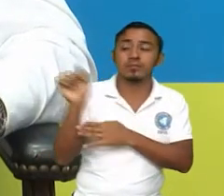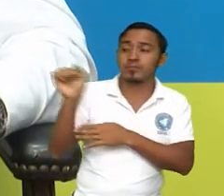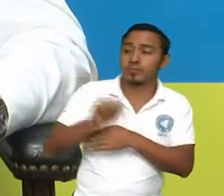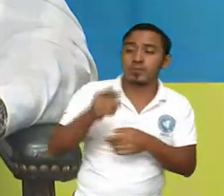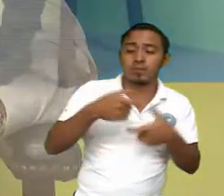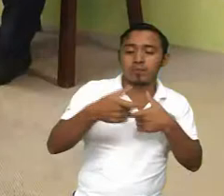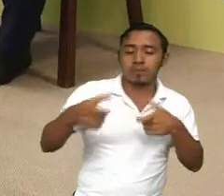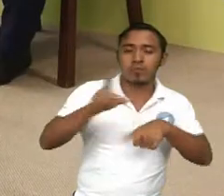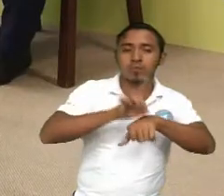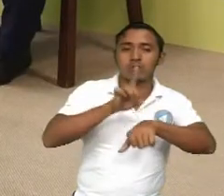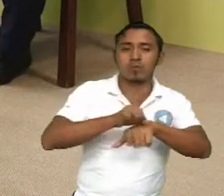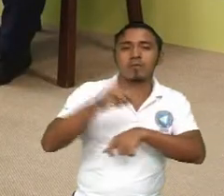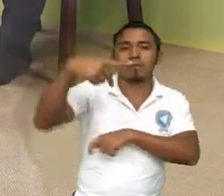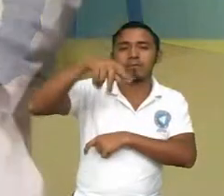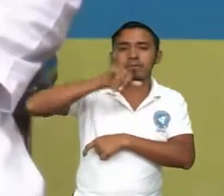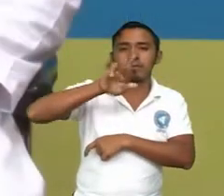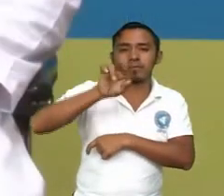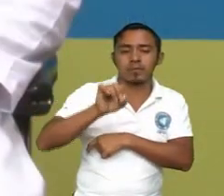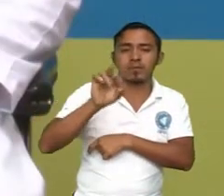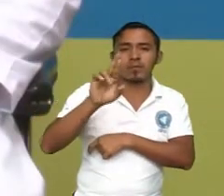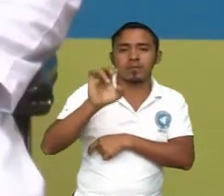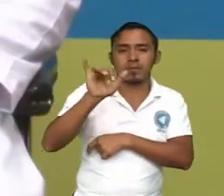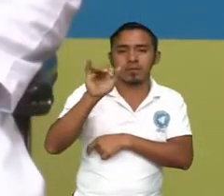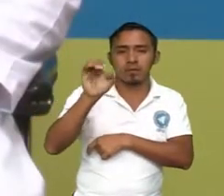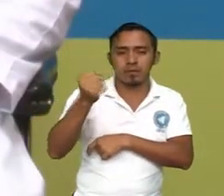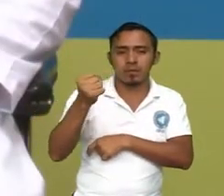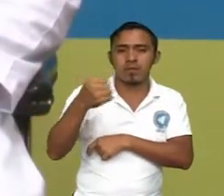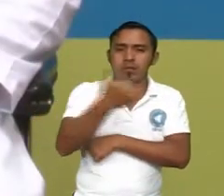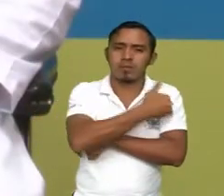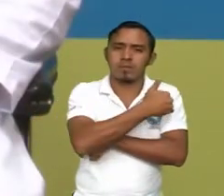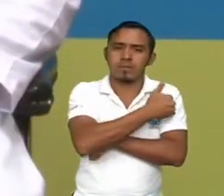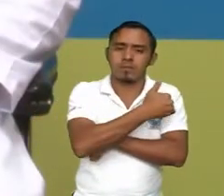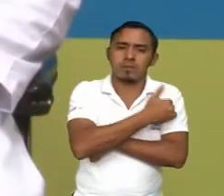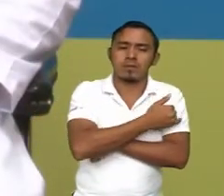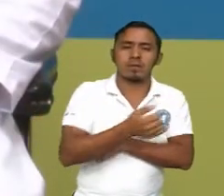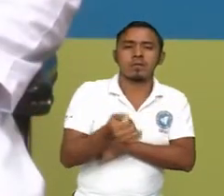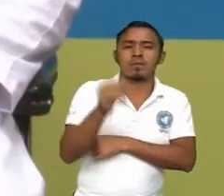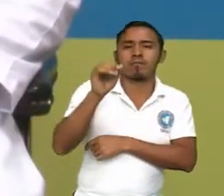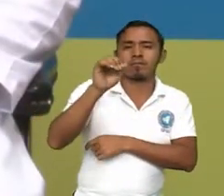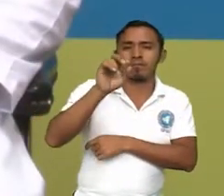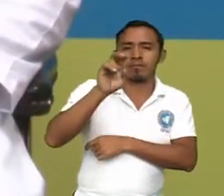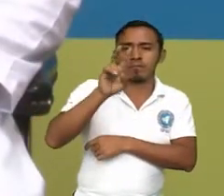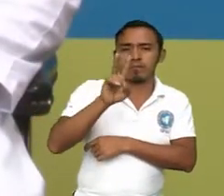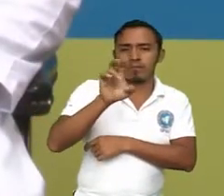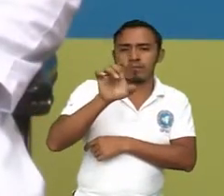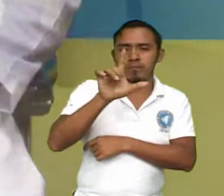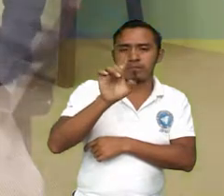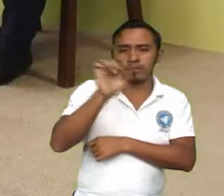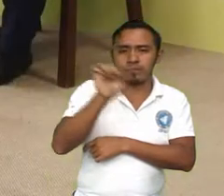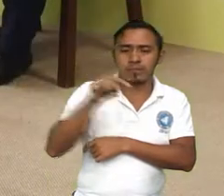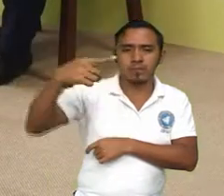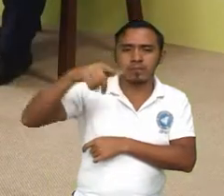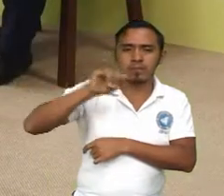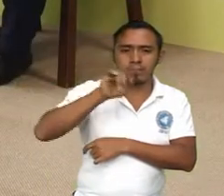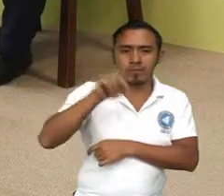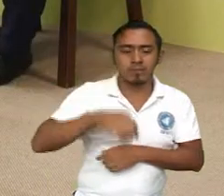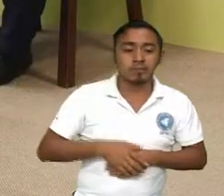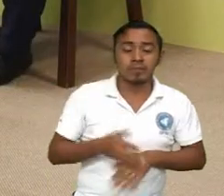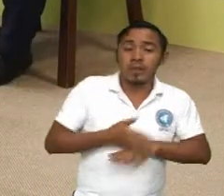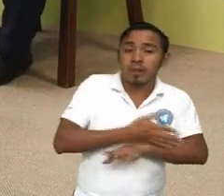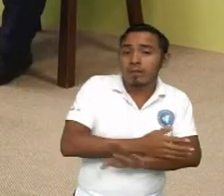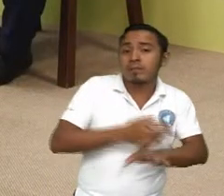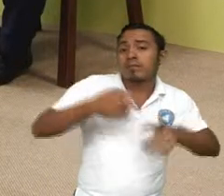reyes quien es médico internista del hospital occidental de managua doctor fernando vélez paiz el doctor nos decía al inicio